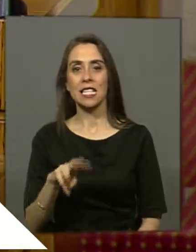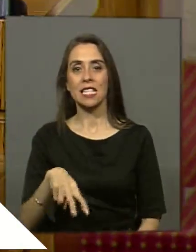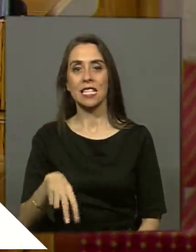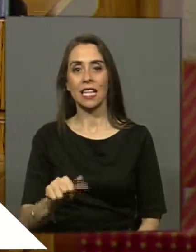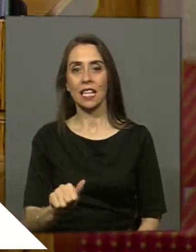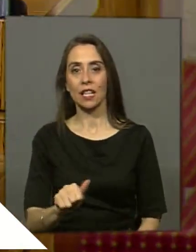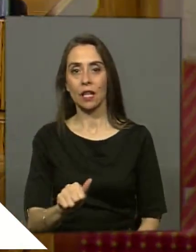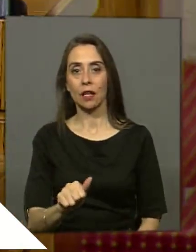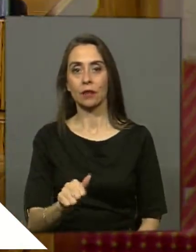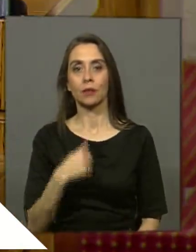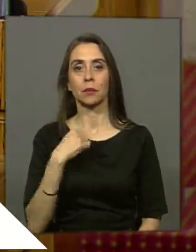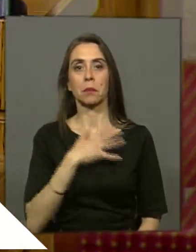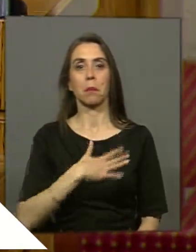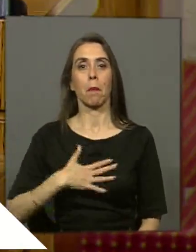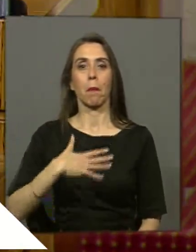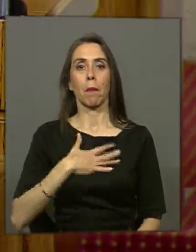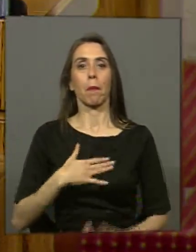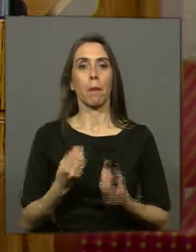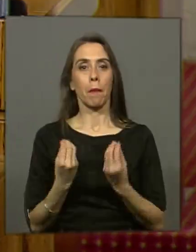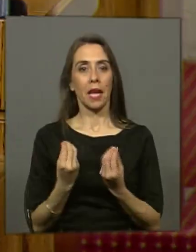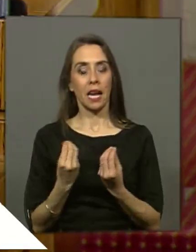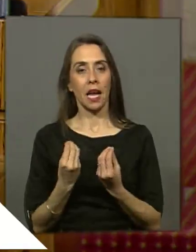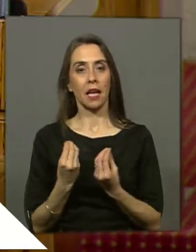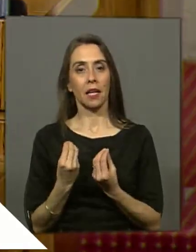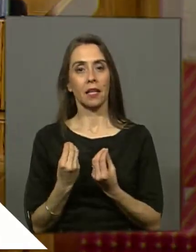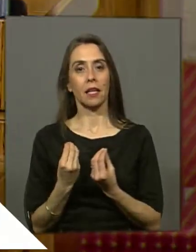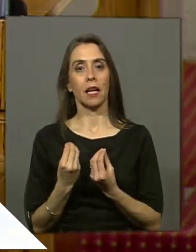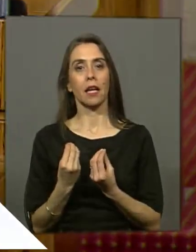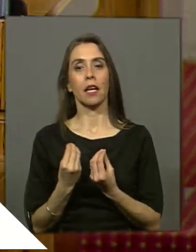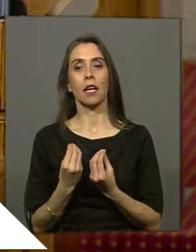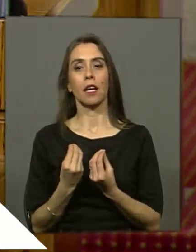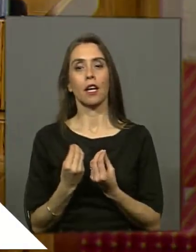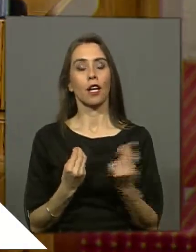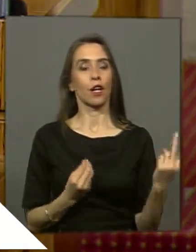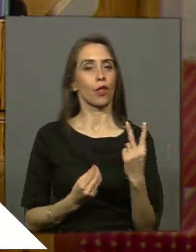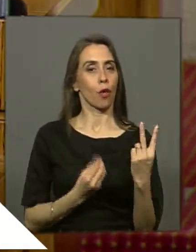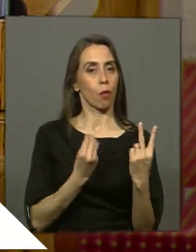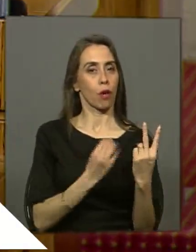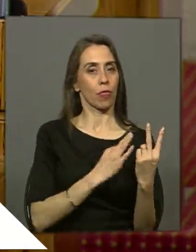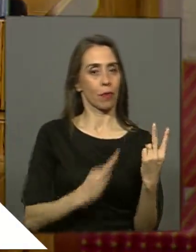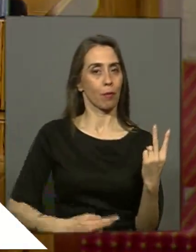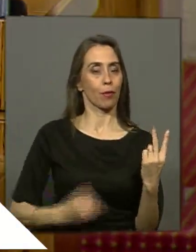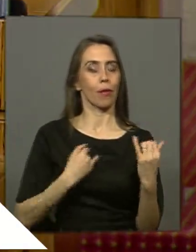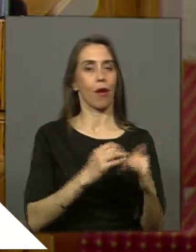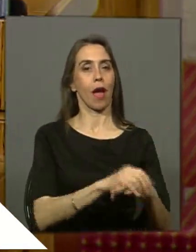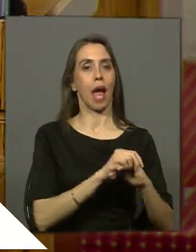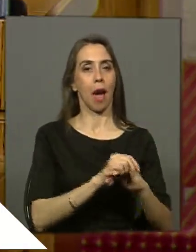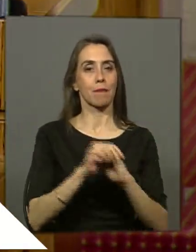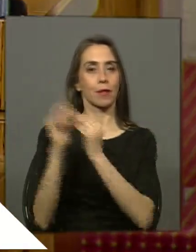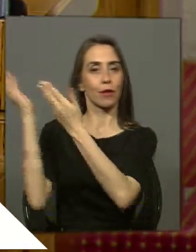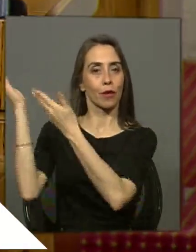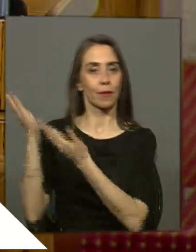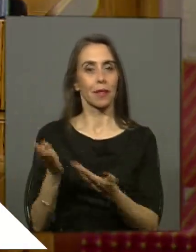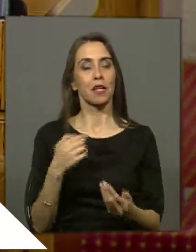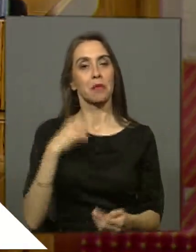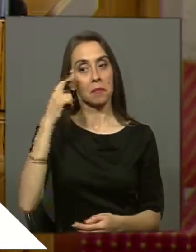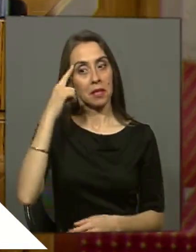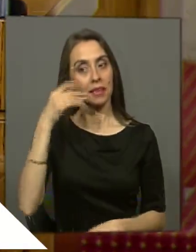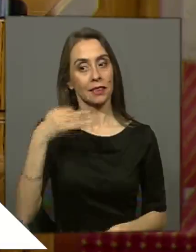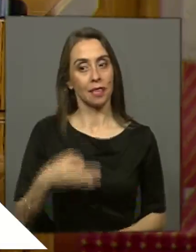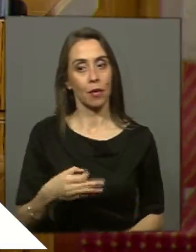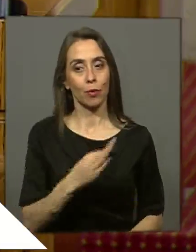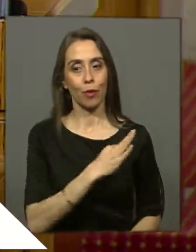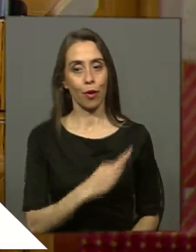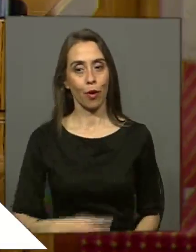que me alegra que hayan sido invitadas por dos muy buenos diputados grandes amigos estoy seguro que además el